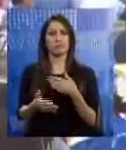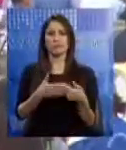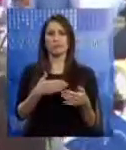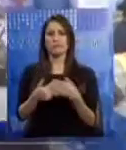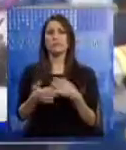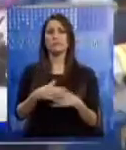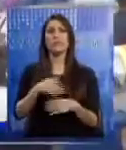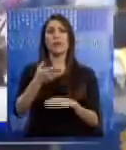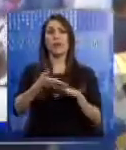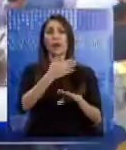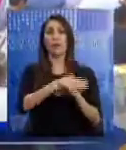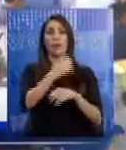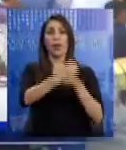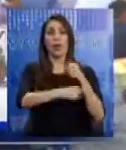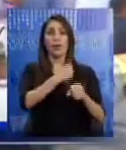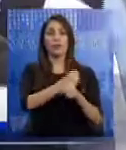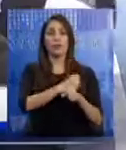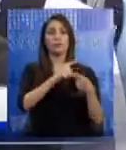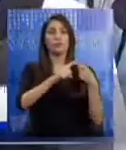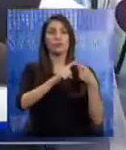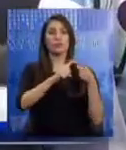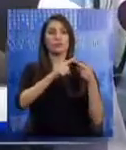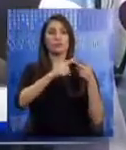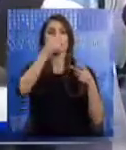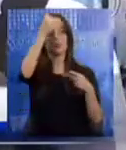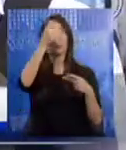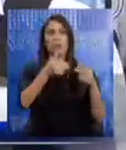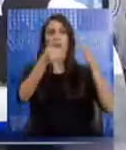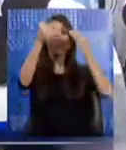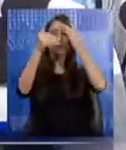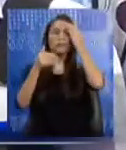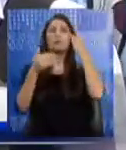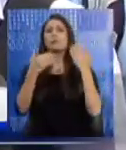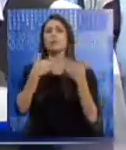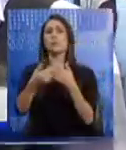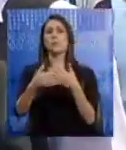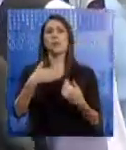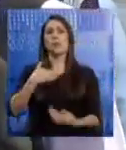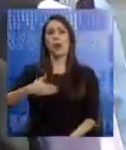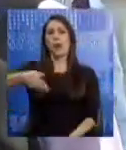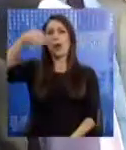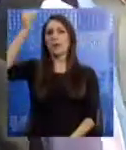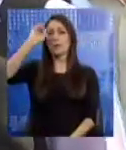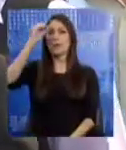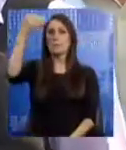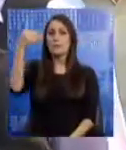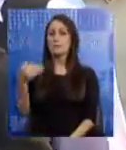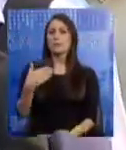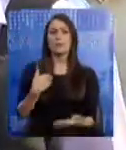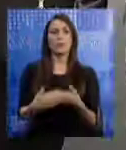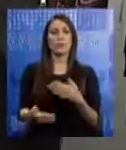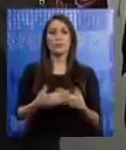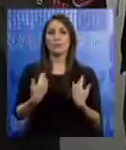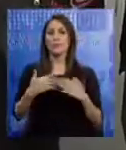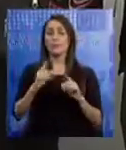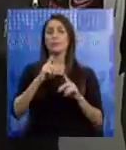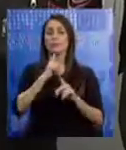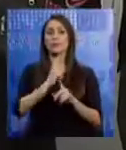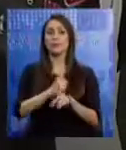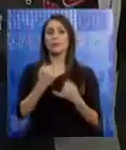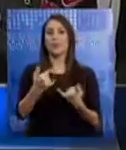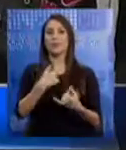hay restricción a la edad ni a la medición de lo que uno mide, pues. Entonces es una buena noticia para uno. Como